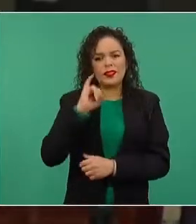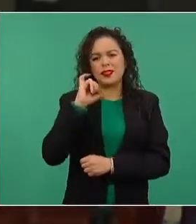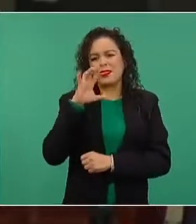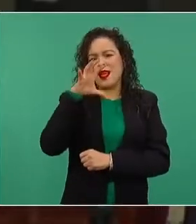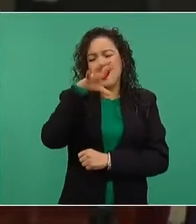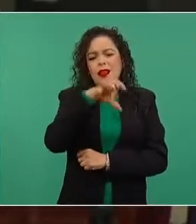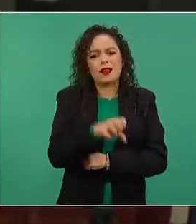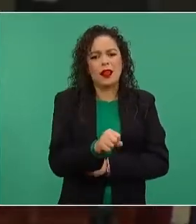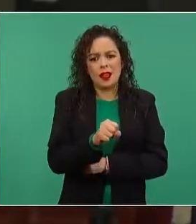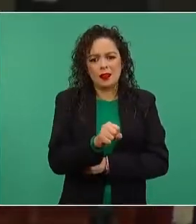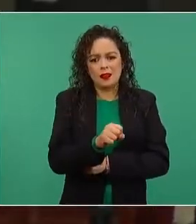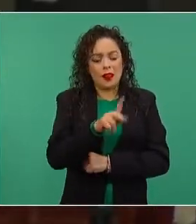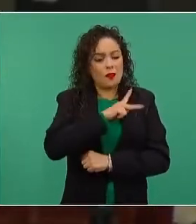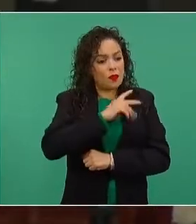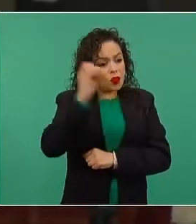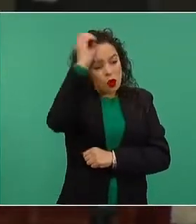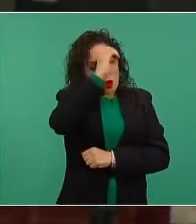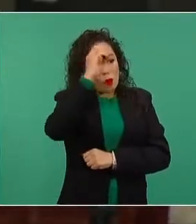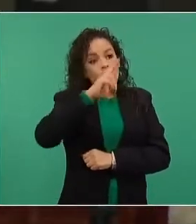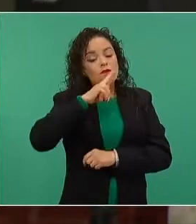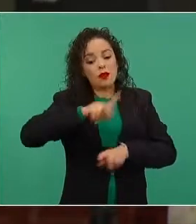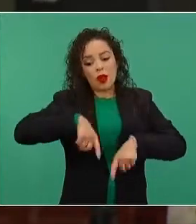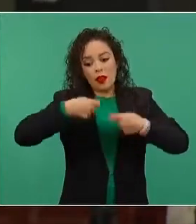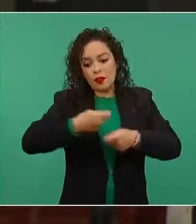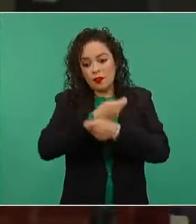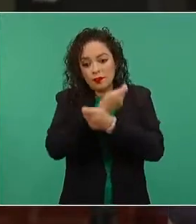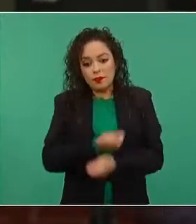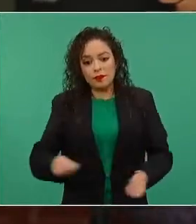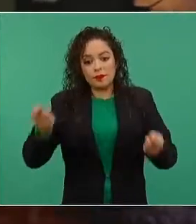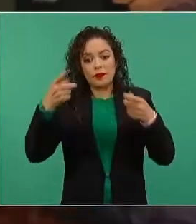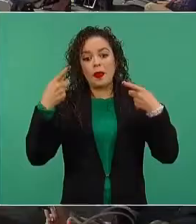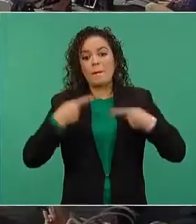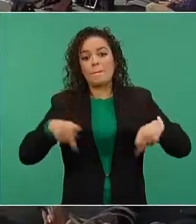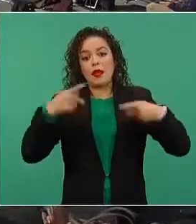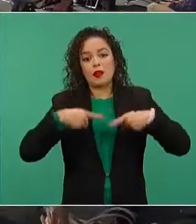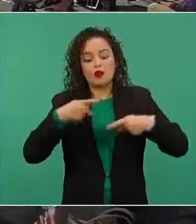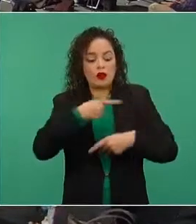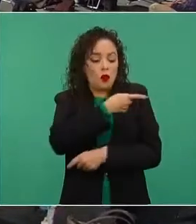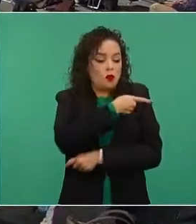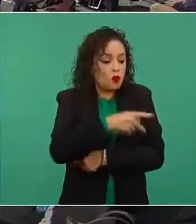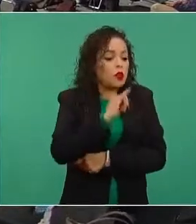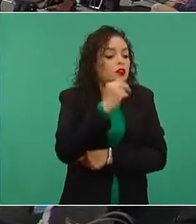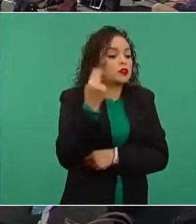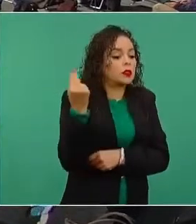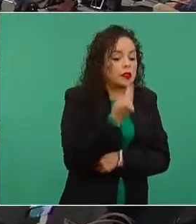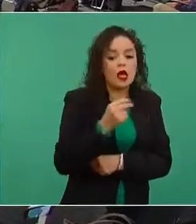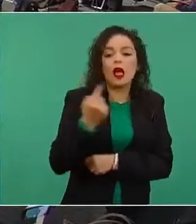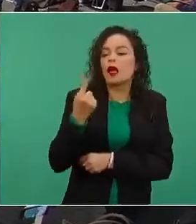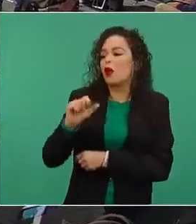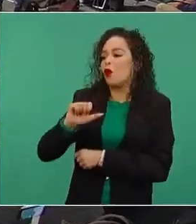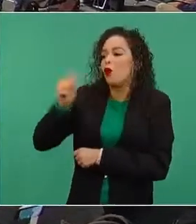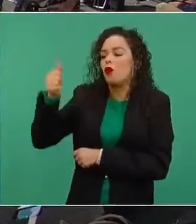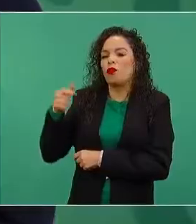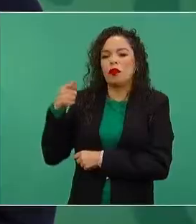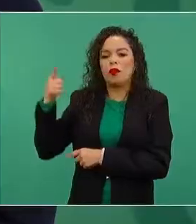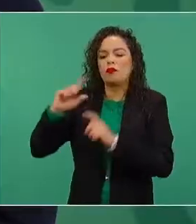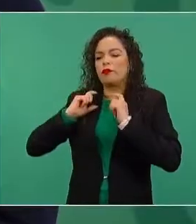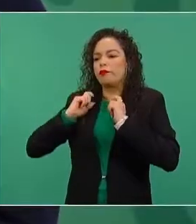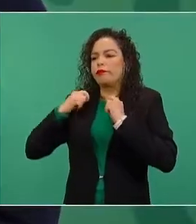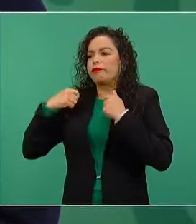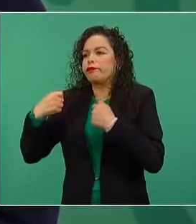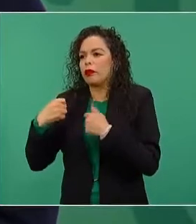que mejor se le entregue a la gente pobre que a las ratas de cuello blanco. Sí, eso se podría